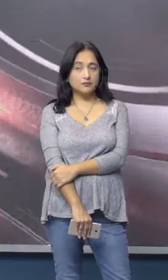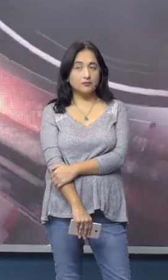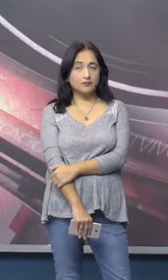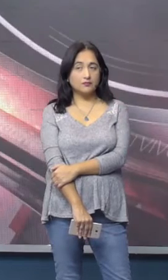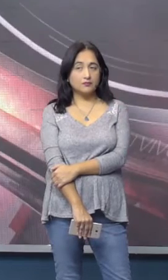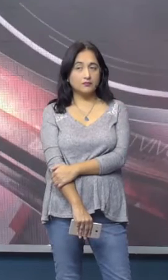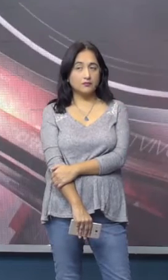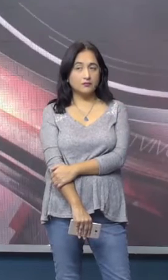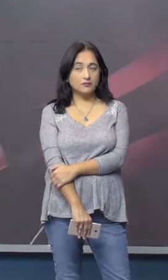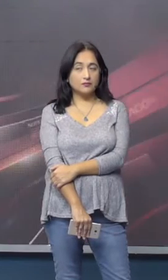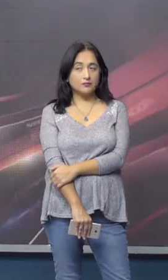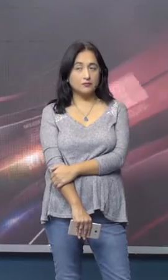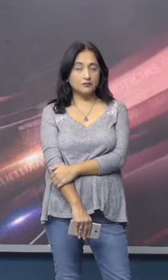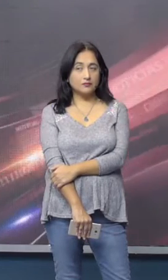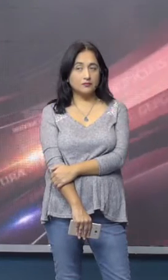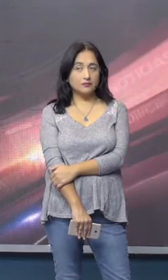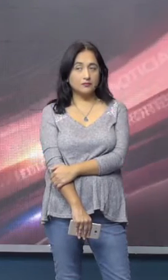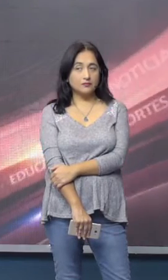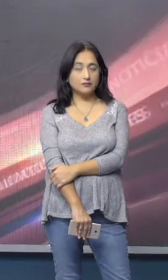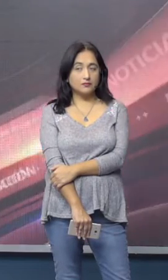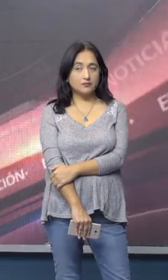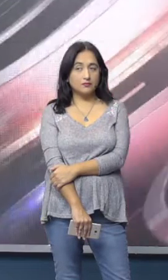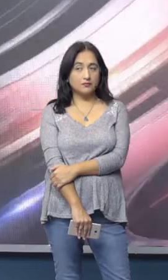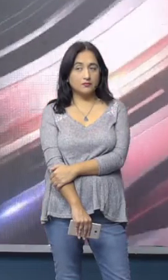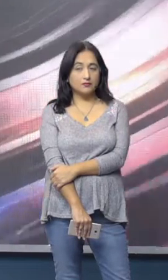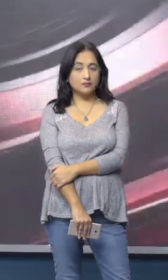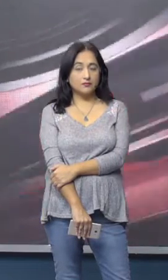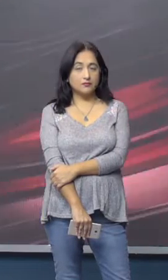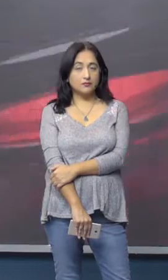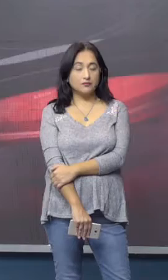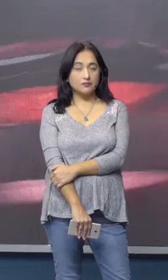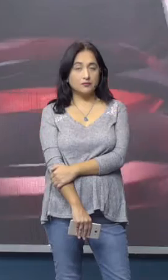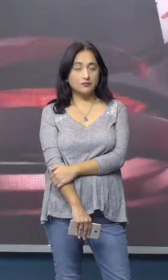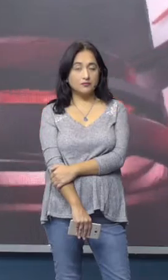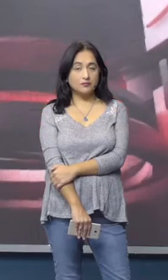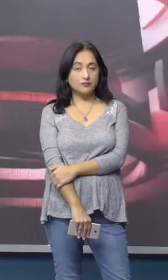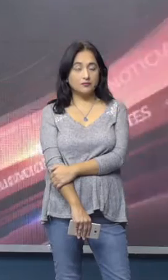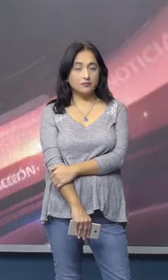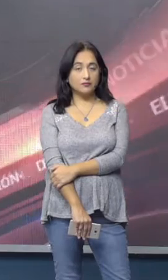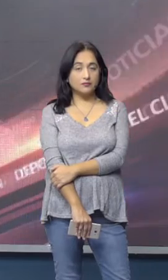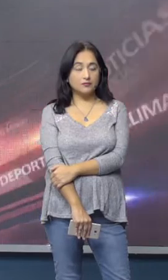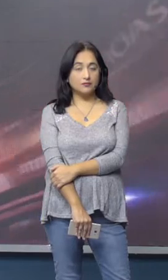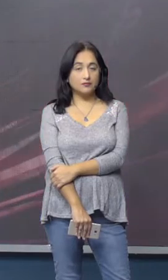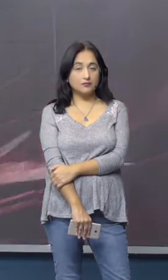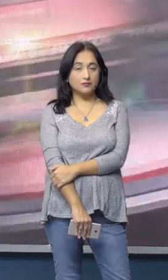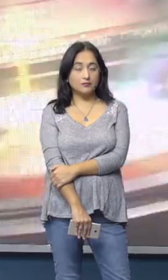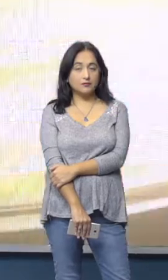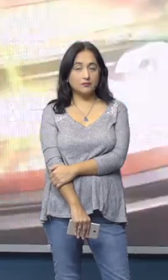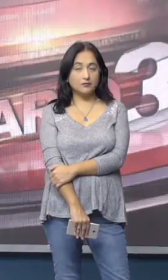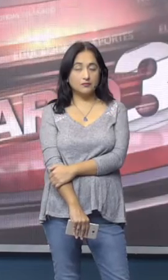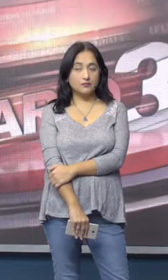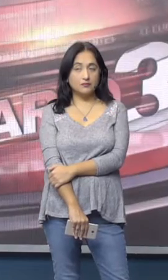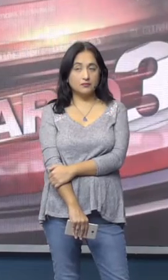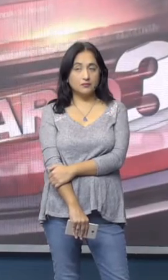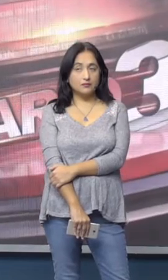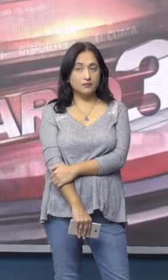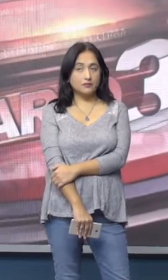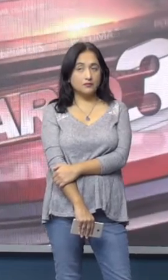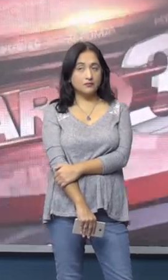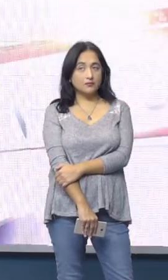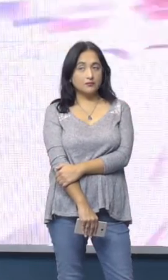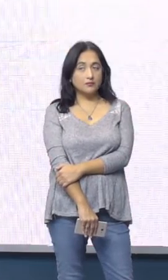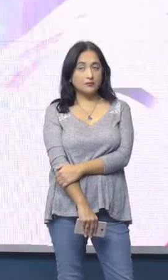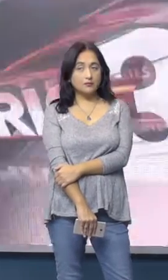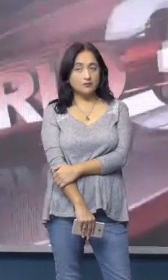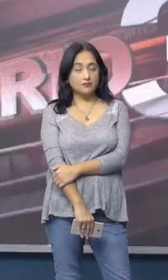Bueno, se ha establecido una tarea importante que se va a conocer en los próximos días, pero que